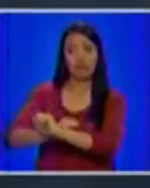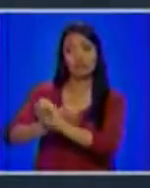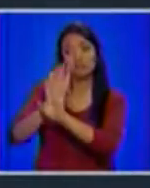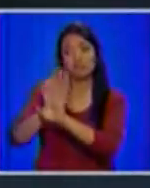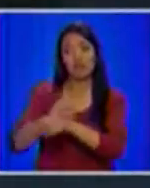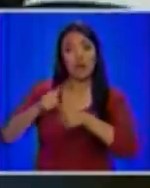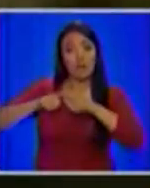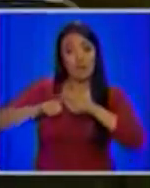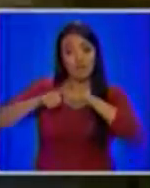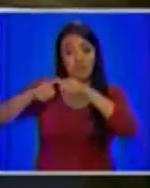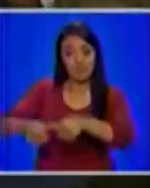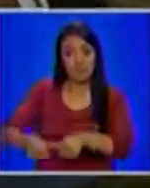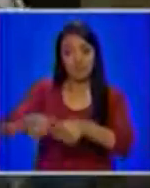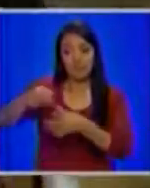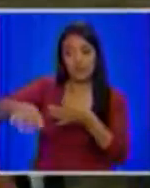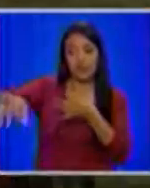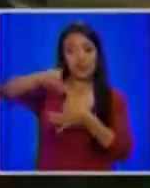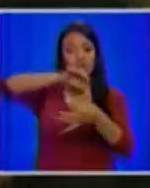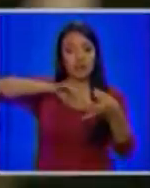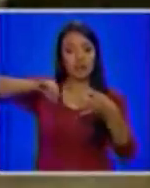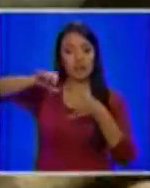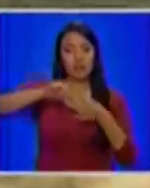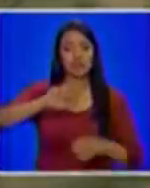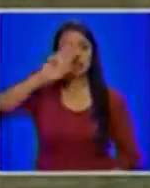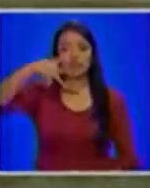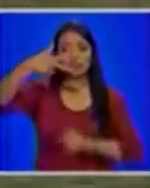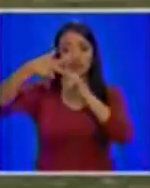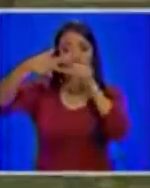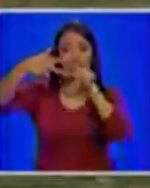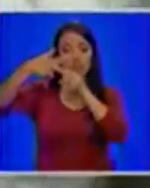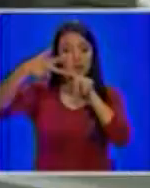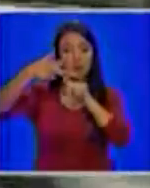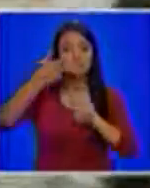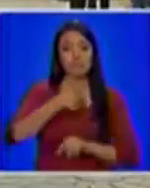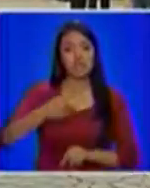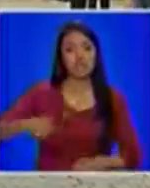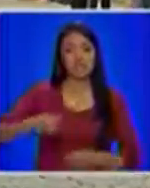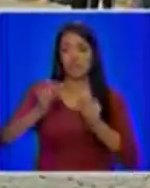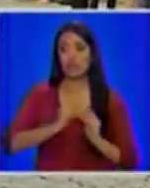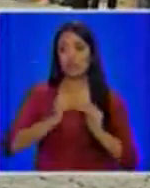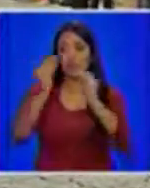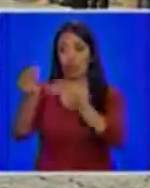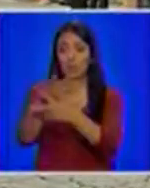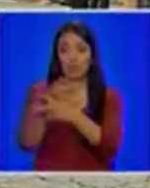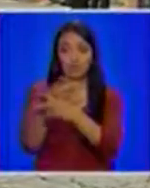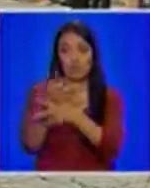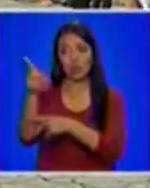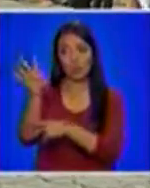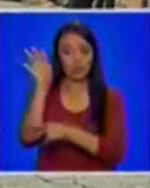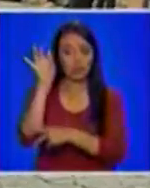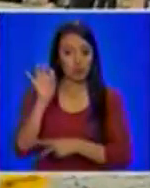ratifica su reemplazo saldrá de una terna que deberá remitir el ejecutivo al consejo transitorio